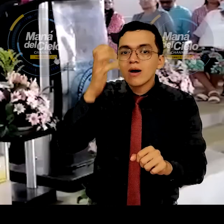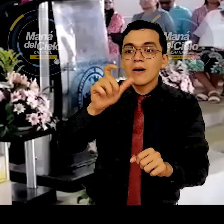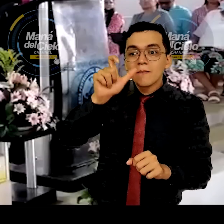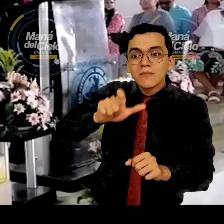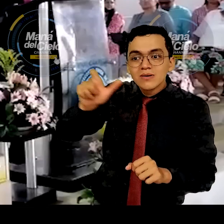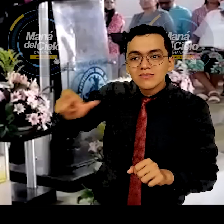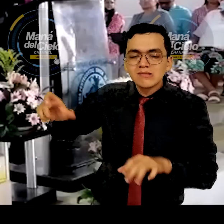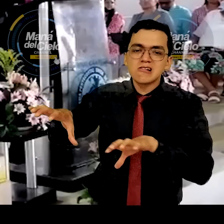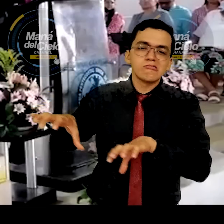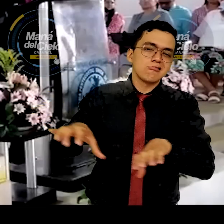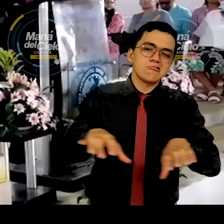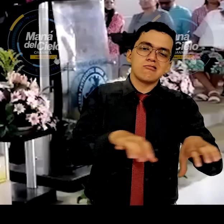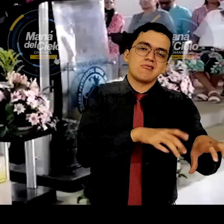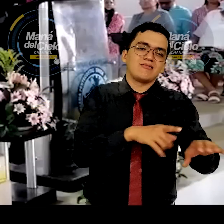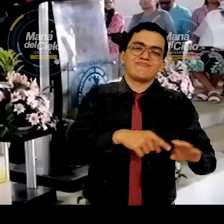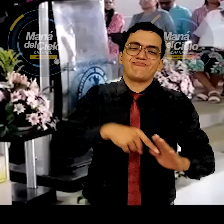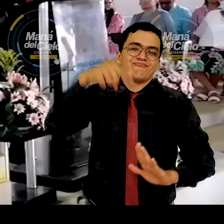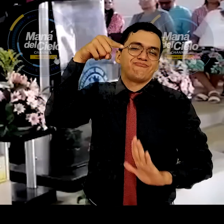que,